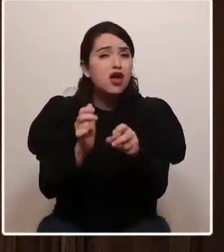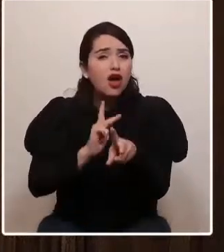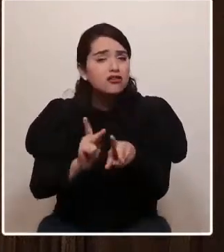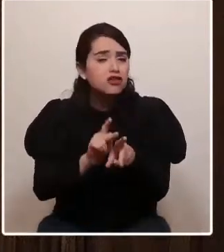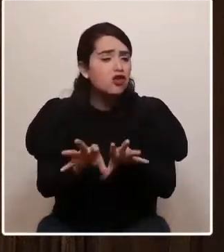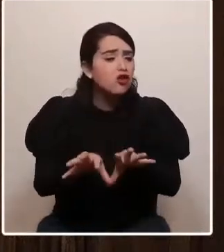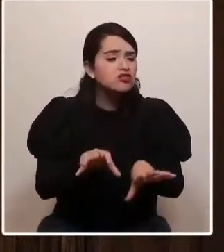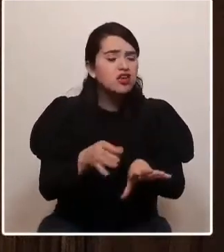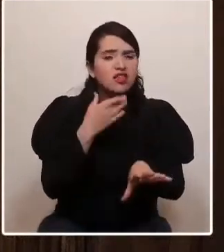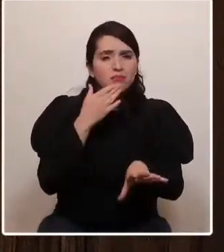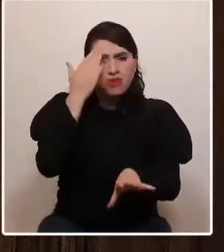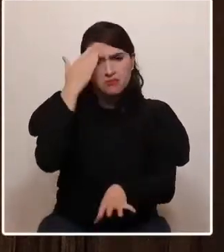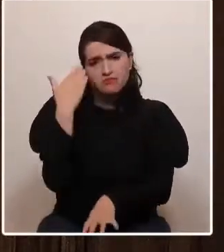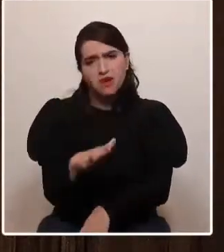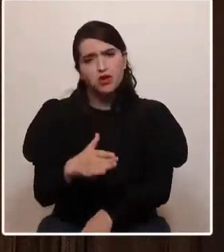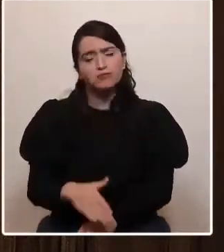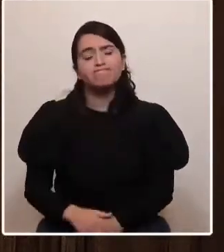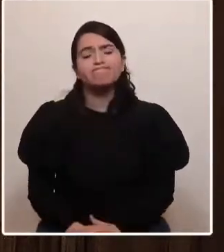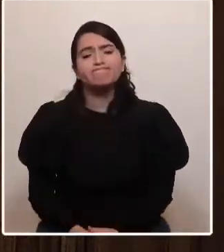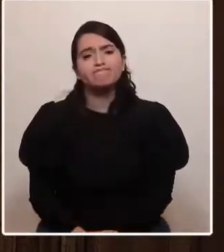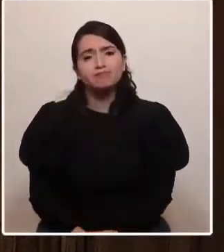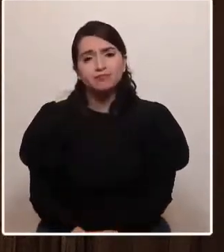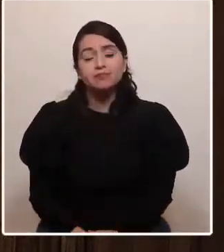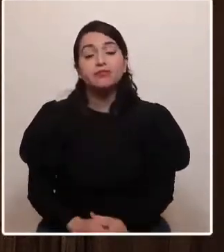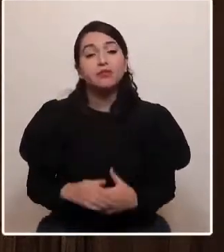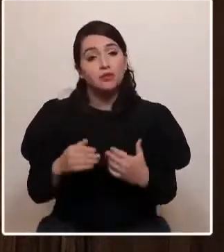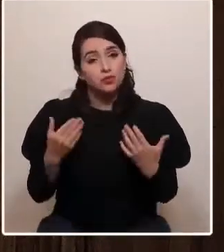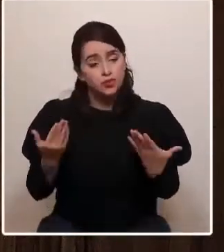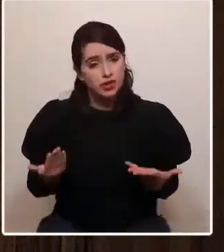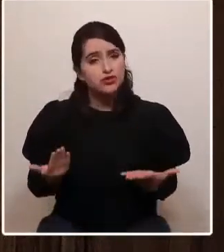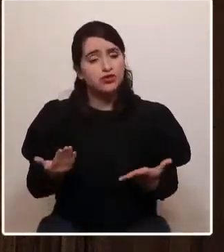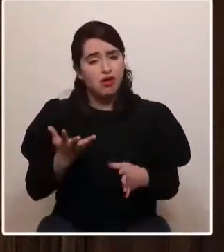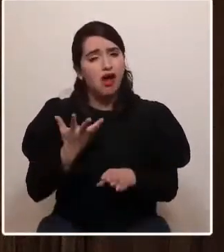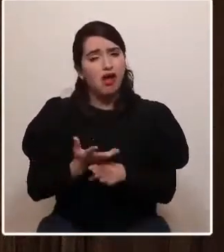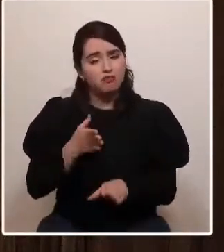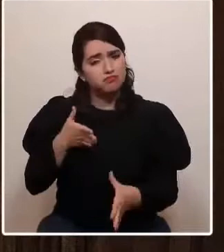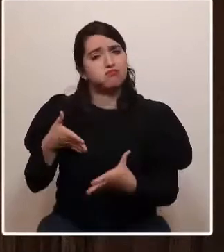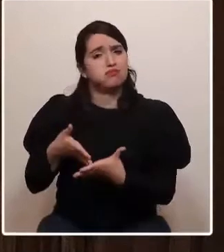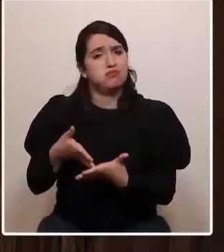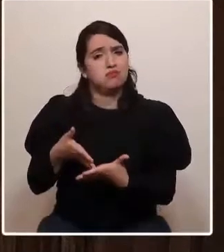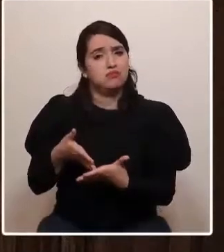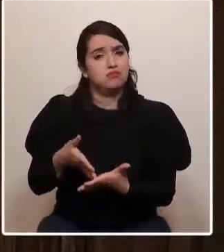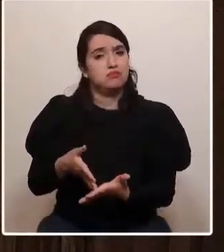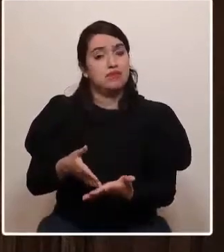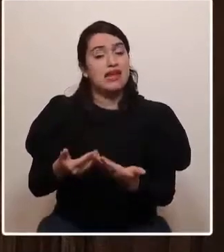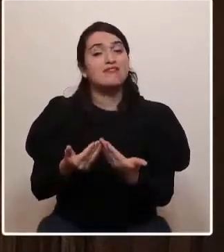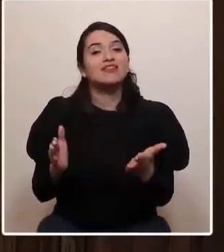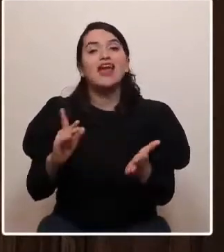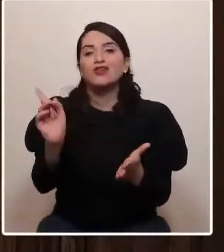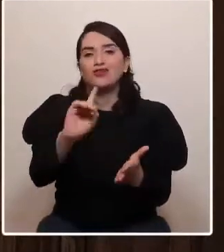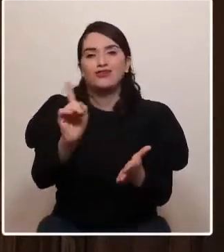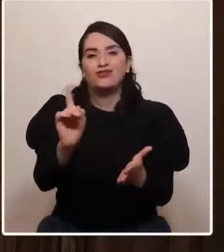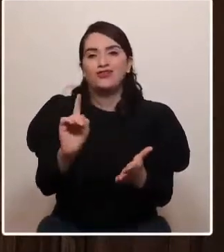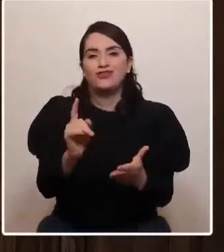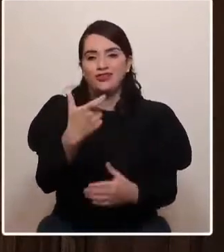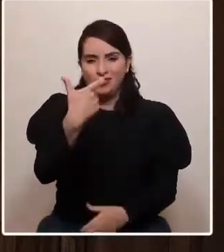también de hacer mucho mal. Por eso tenemos que poner probablemente restricciones que no tienen que ver con la libertad, tienen que ver con nuestra